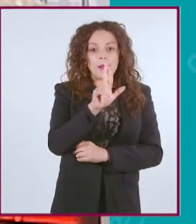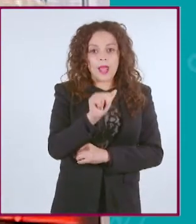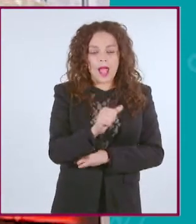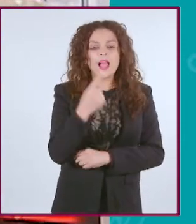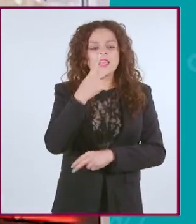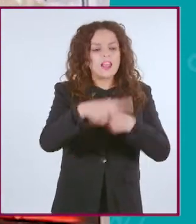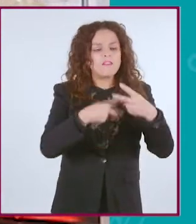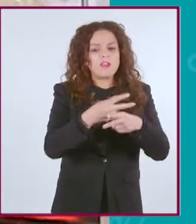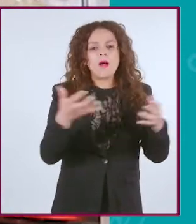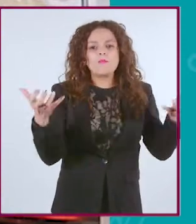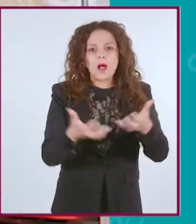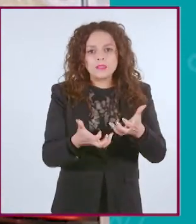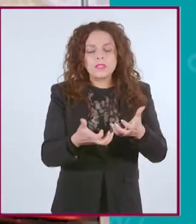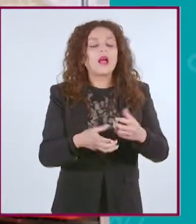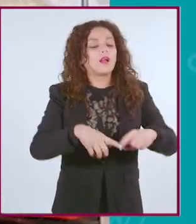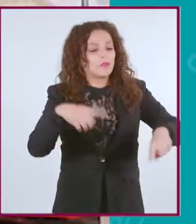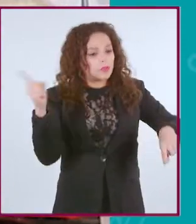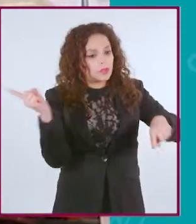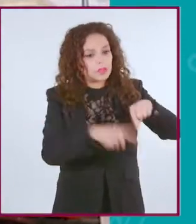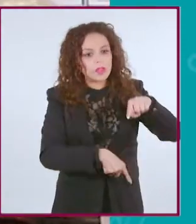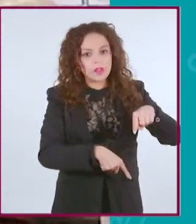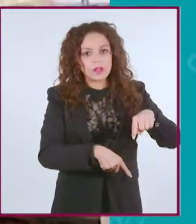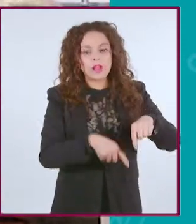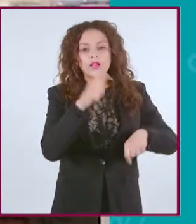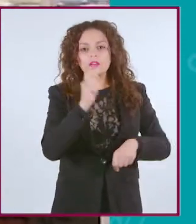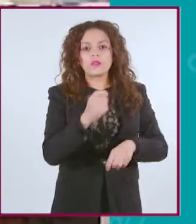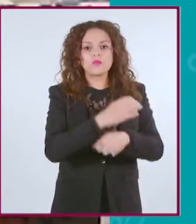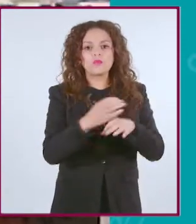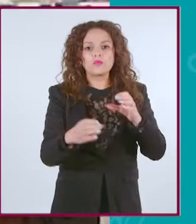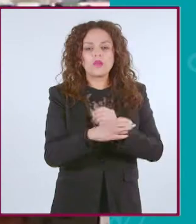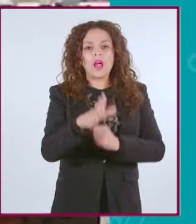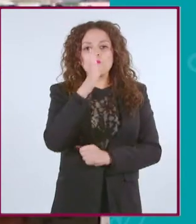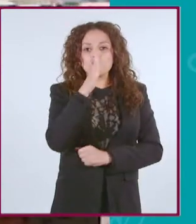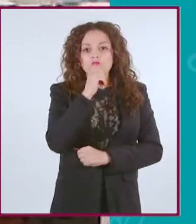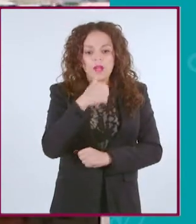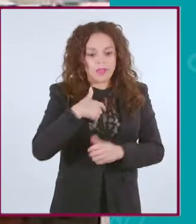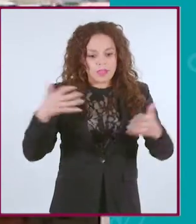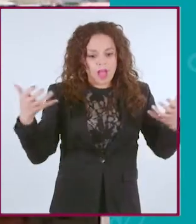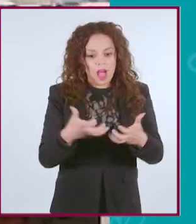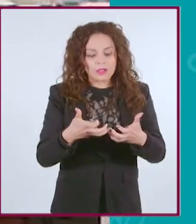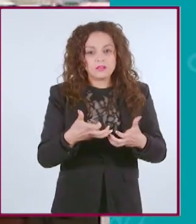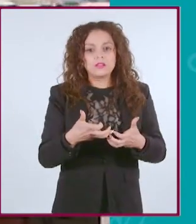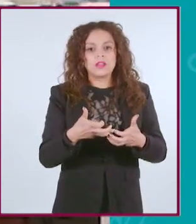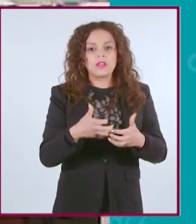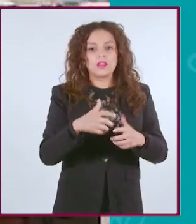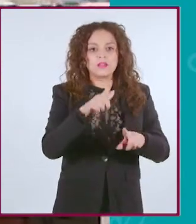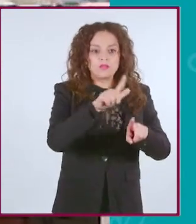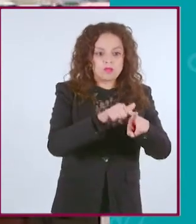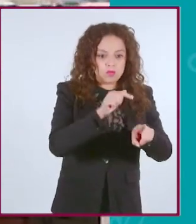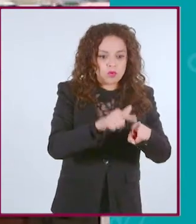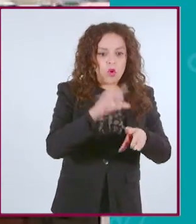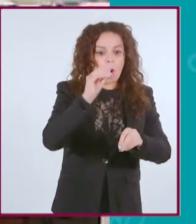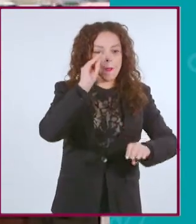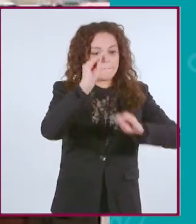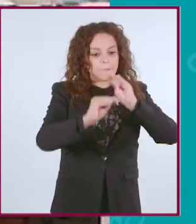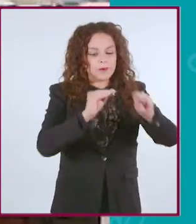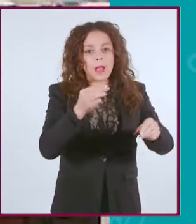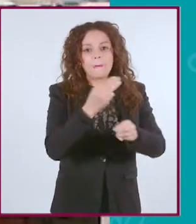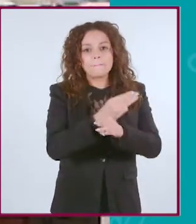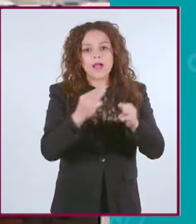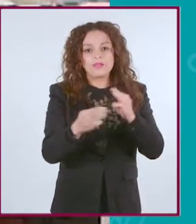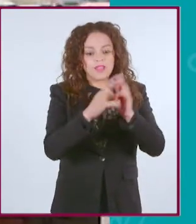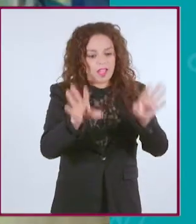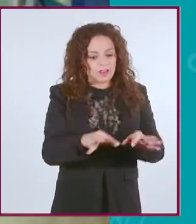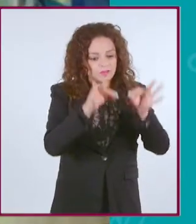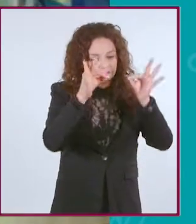es quitar todo lo que me vaya a impedir el poder trabajar y teñir o estampar mi material